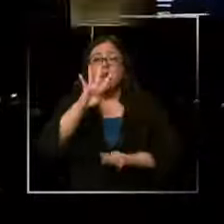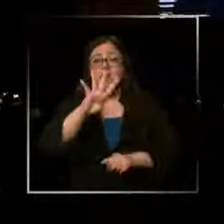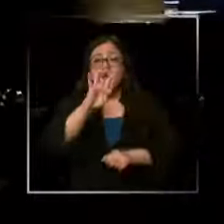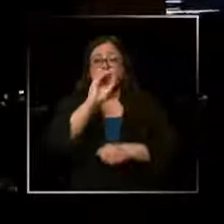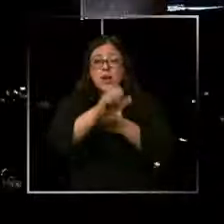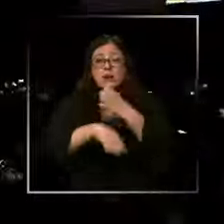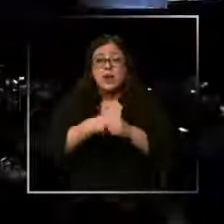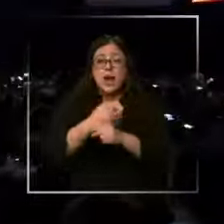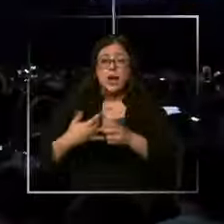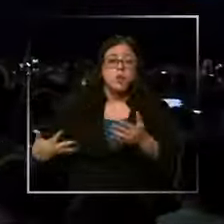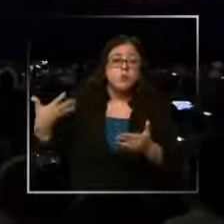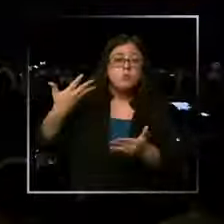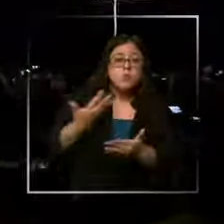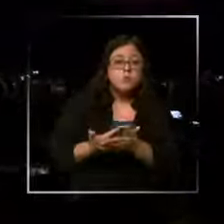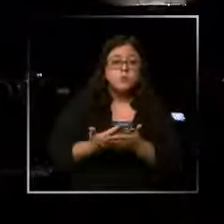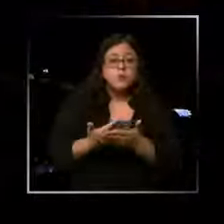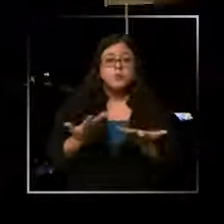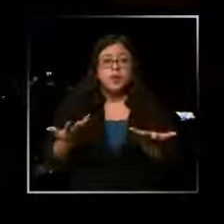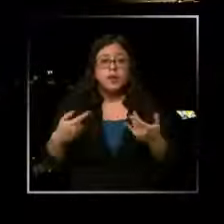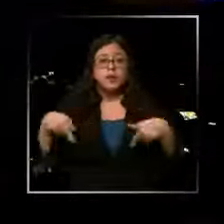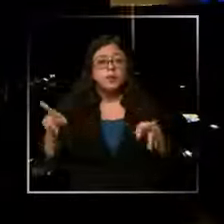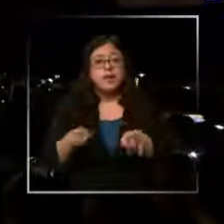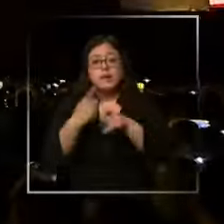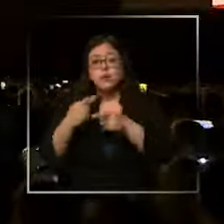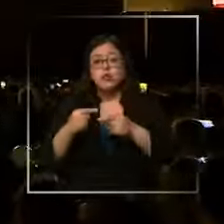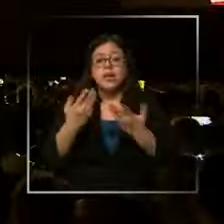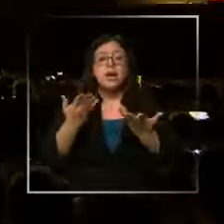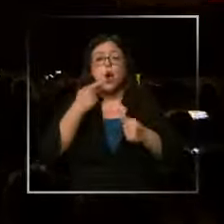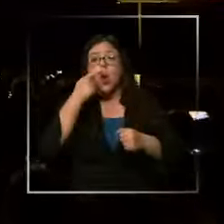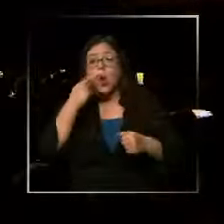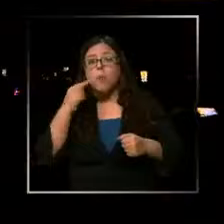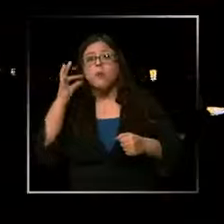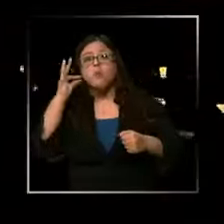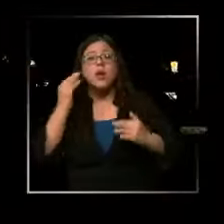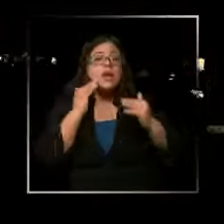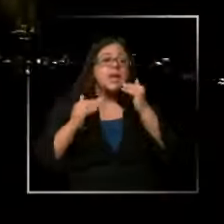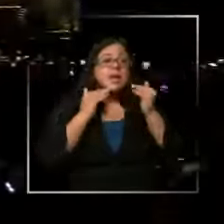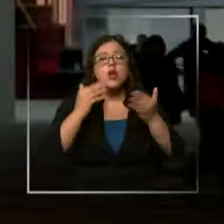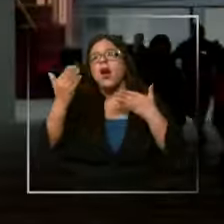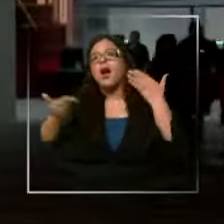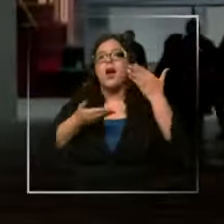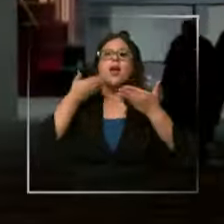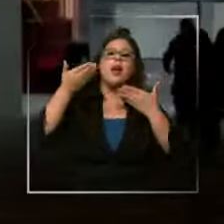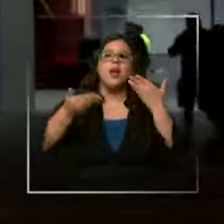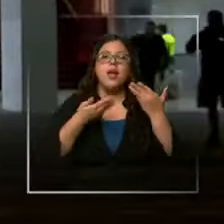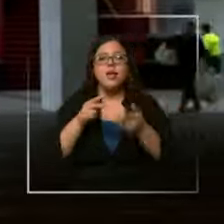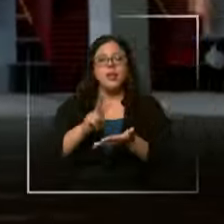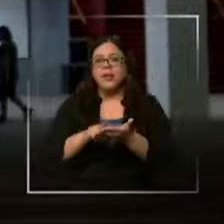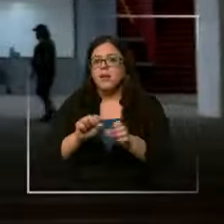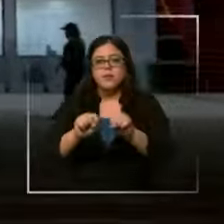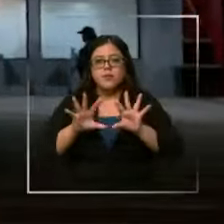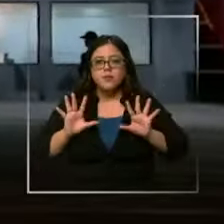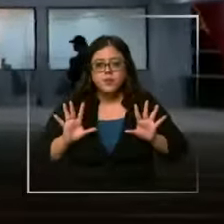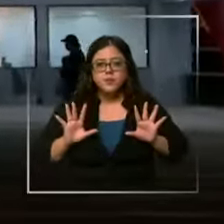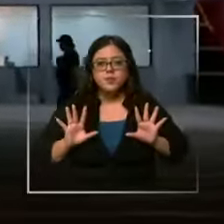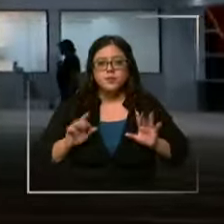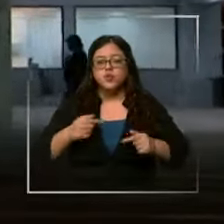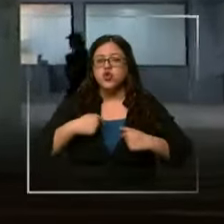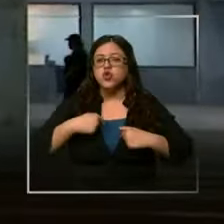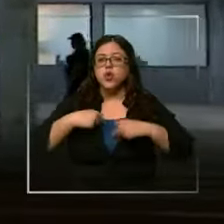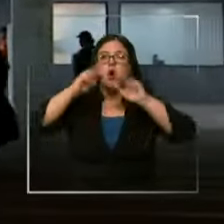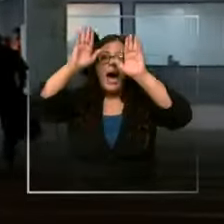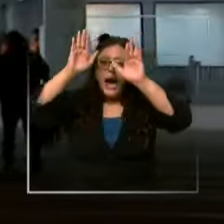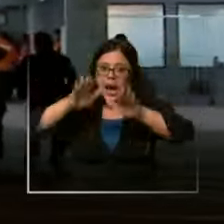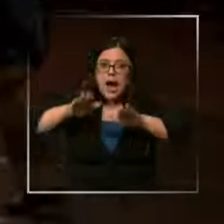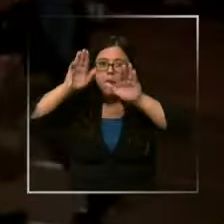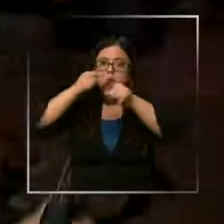de trayectoria, hombres, mujeres y niños coreaban sus canciones. Impresionante, impresionante. Siempre he sido un admirador de Luis Miguel,